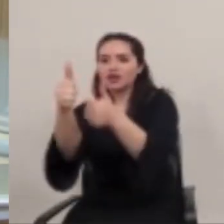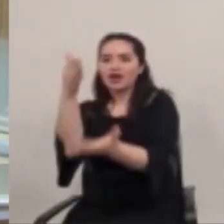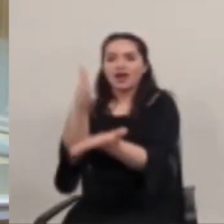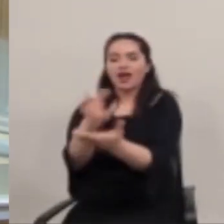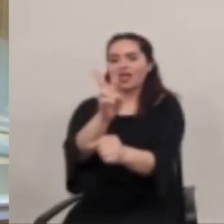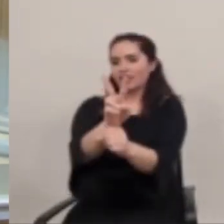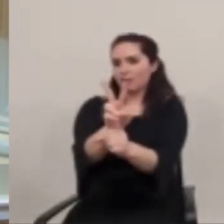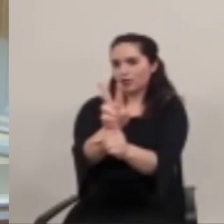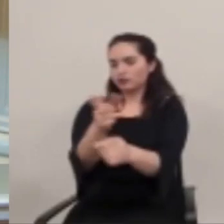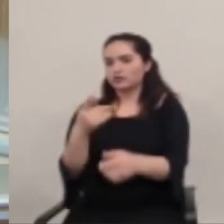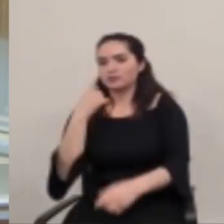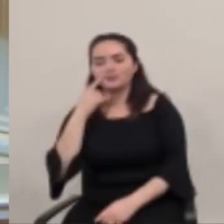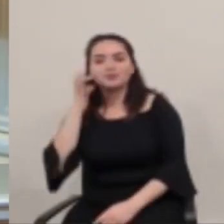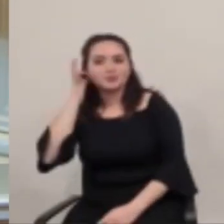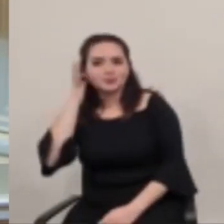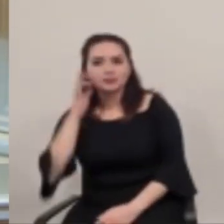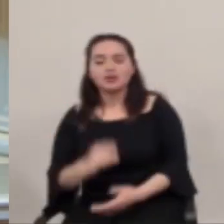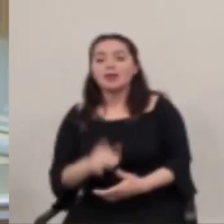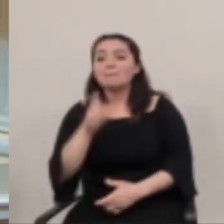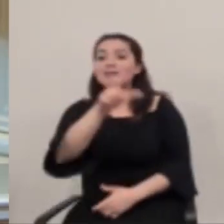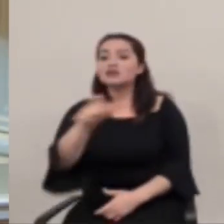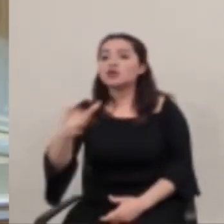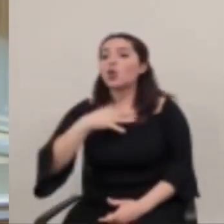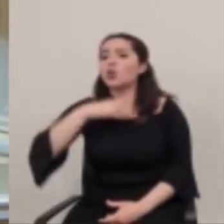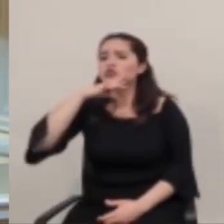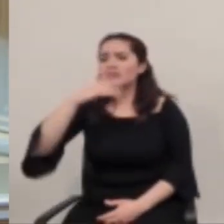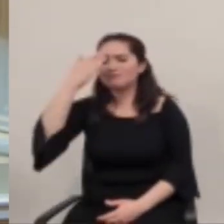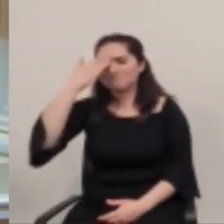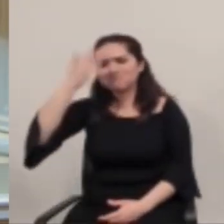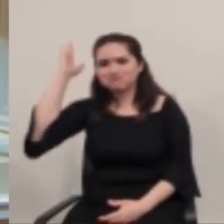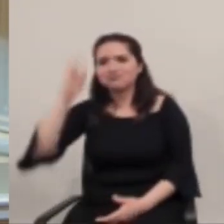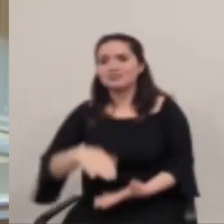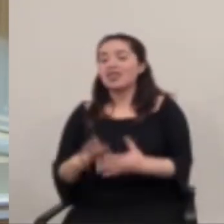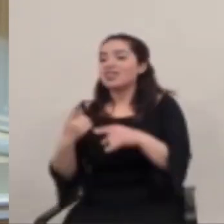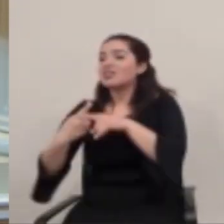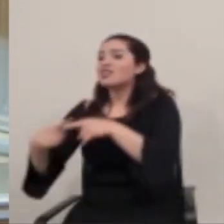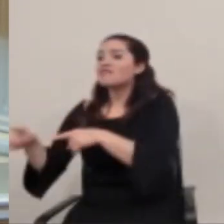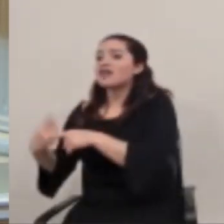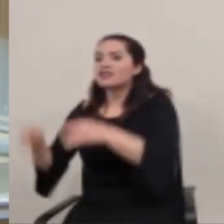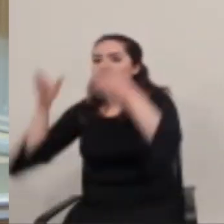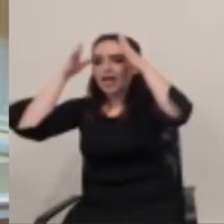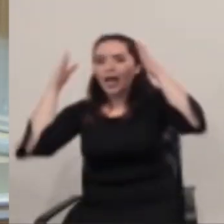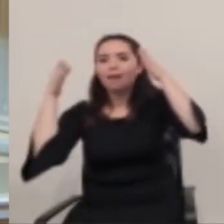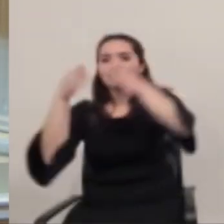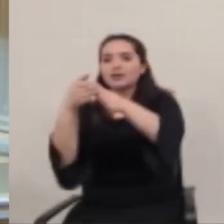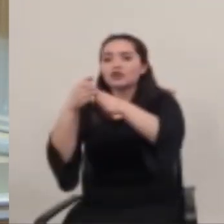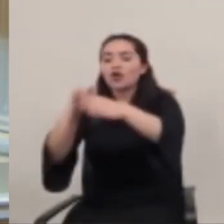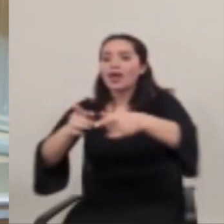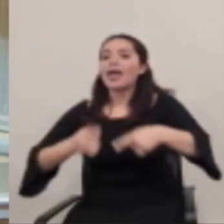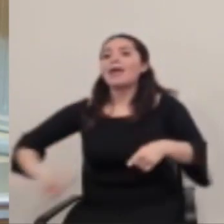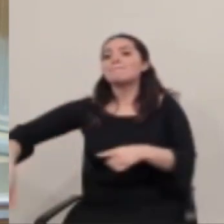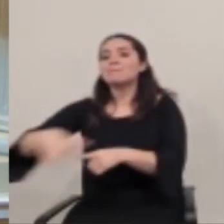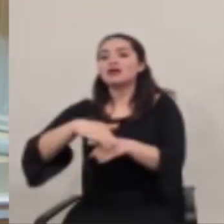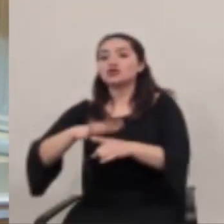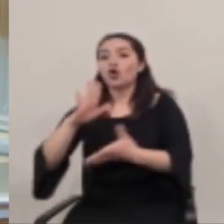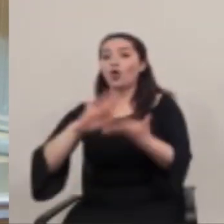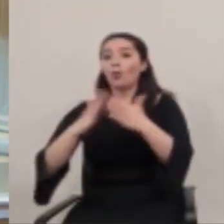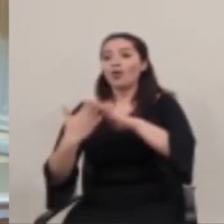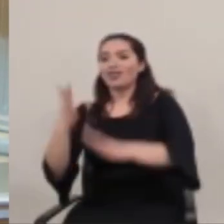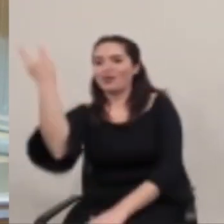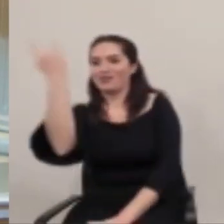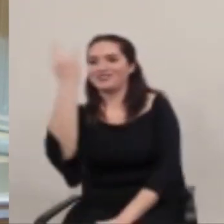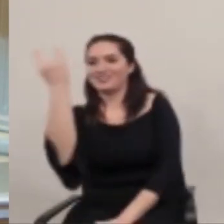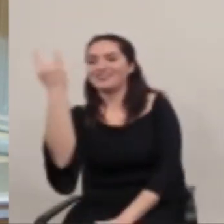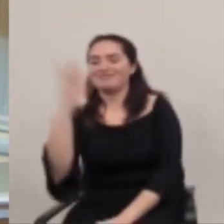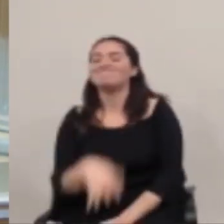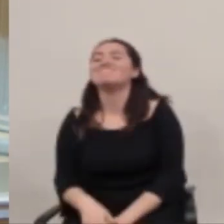y académicas y personas usuarias expertas provenientes de diversos ámbitos y espacios de la comunidad universitaria, lo